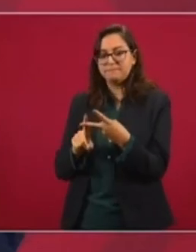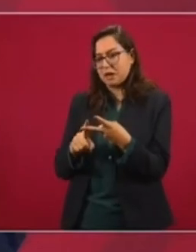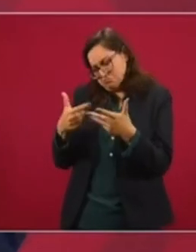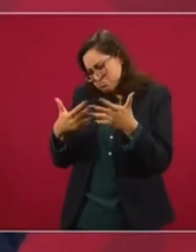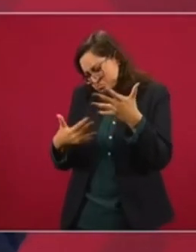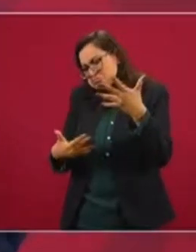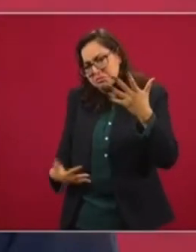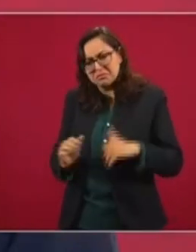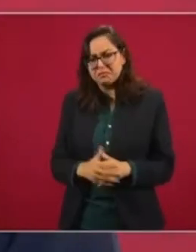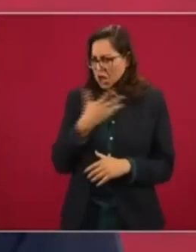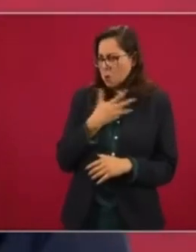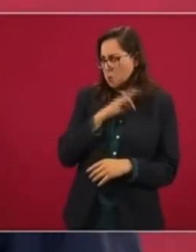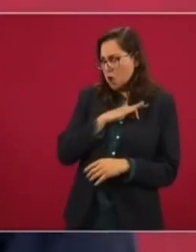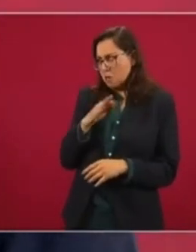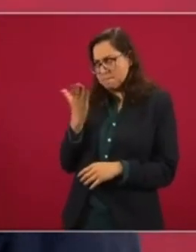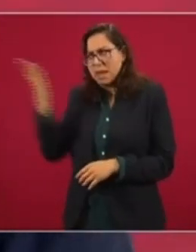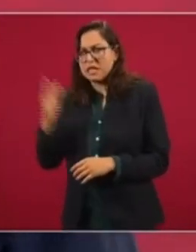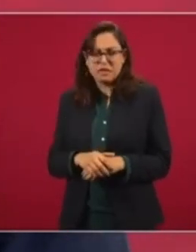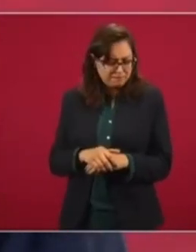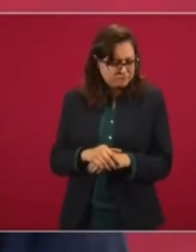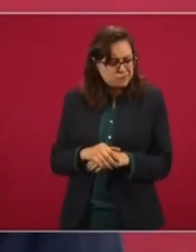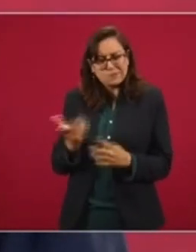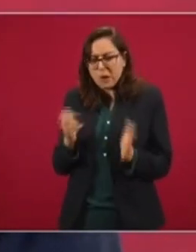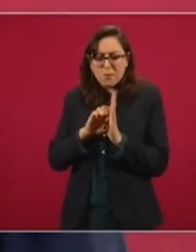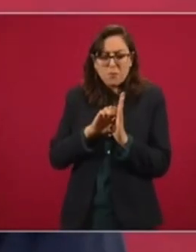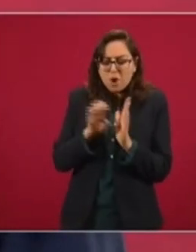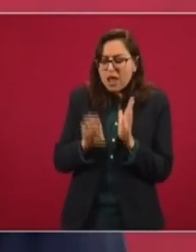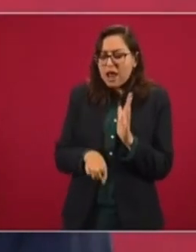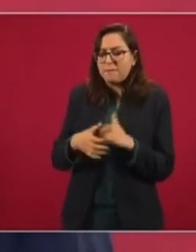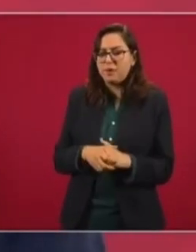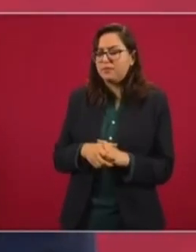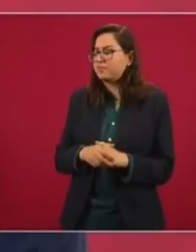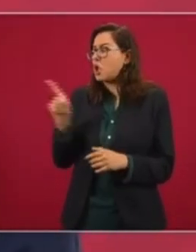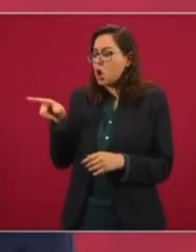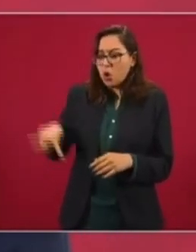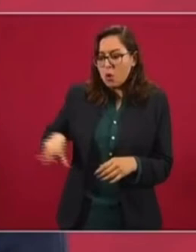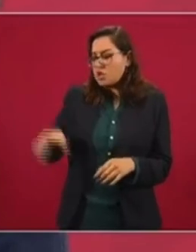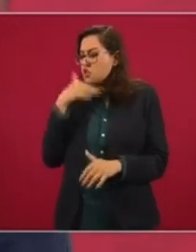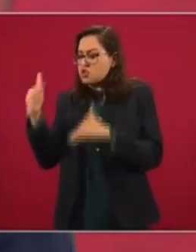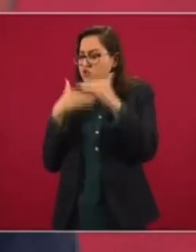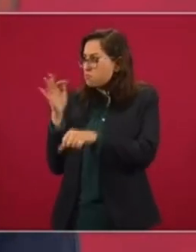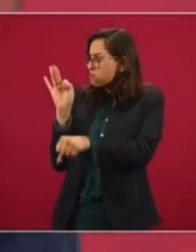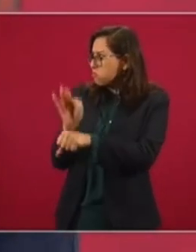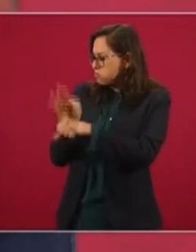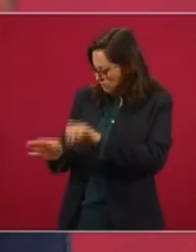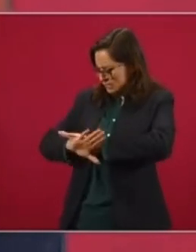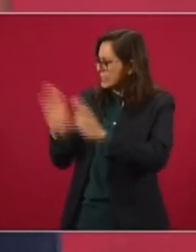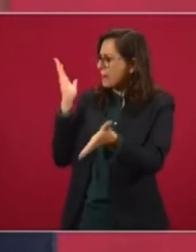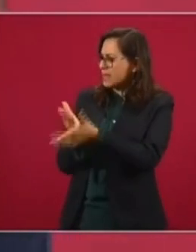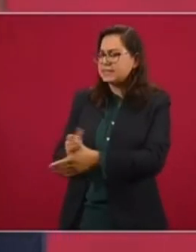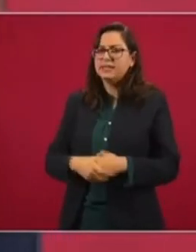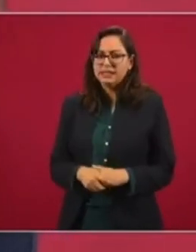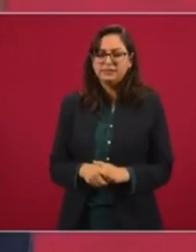En fin, que dejen de estar solapando a gobiernos corruptos.